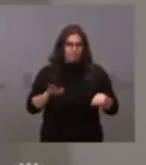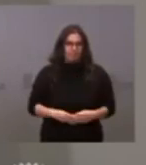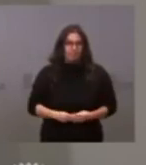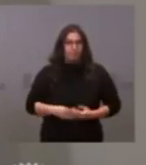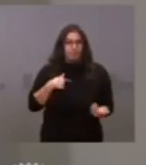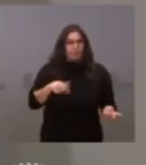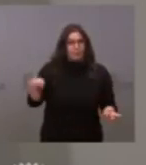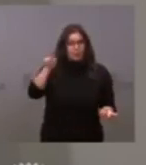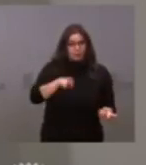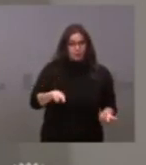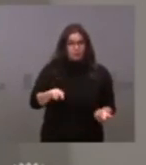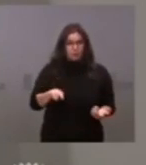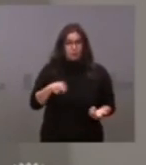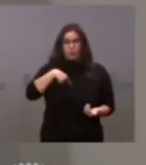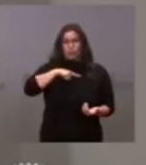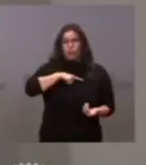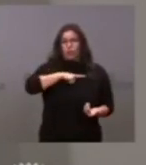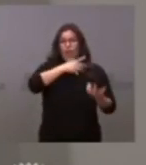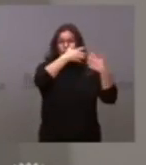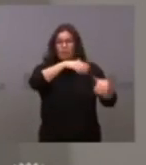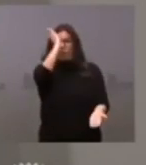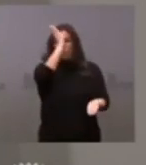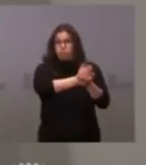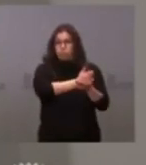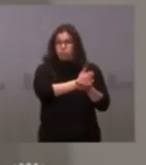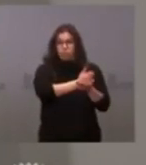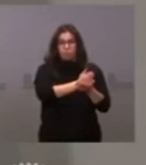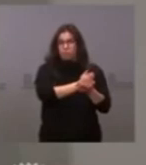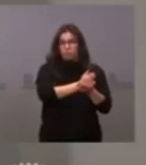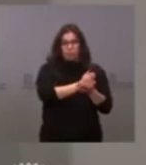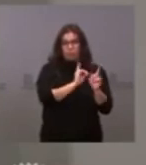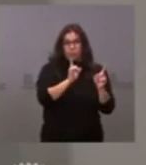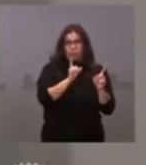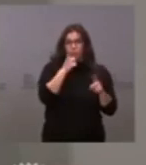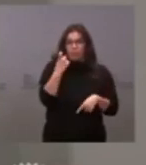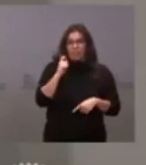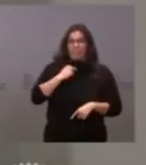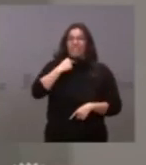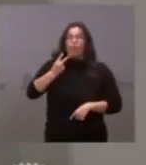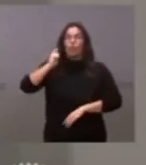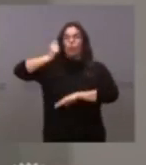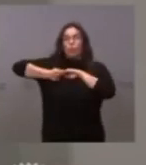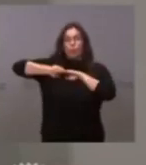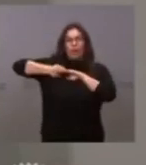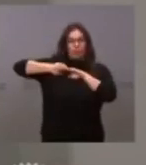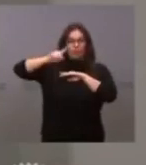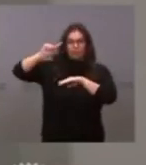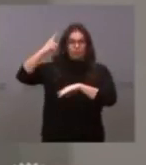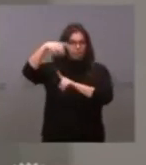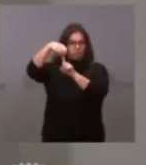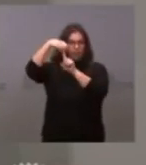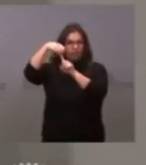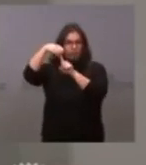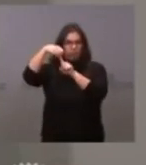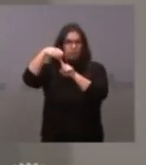Insisto, no prejuzgamos la resolución judicial final sobre este asunto, ni la